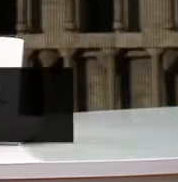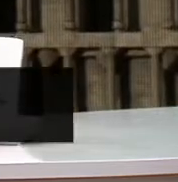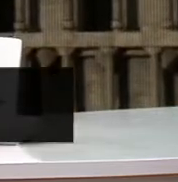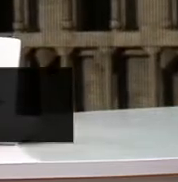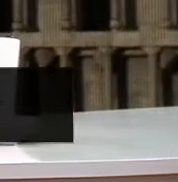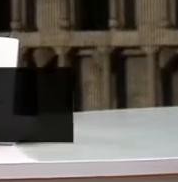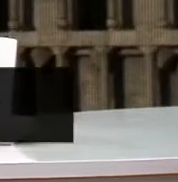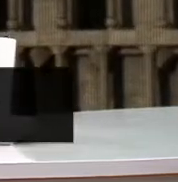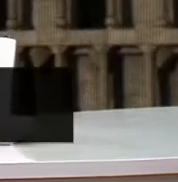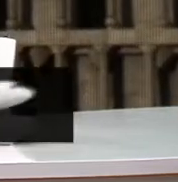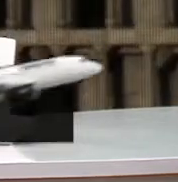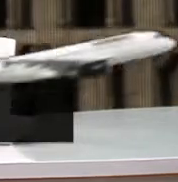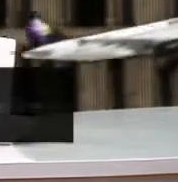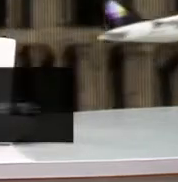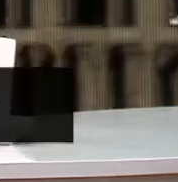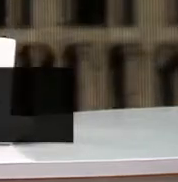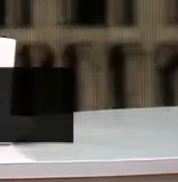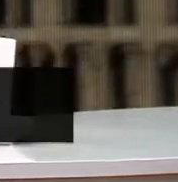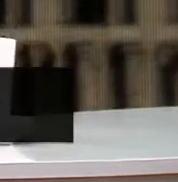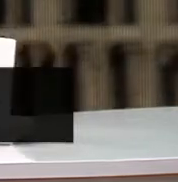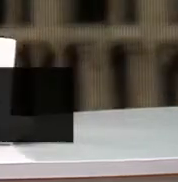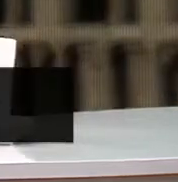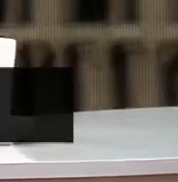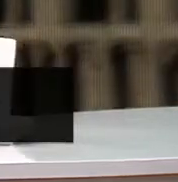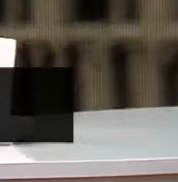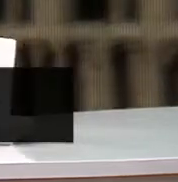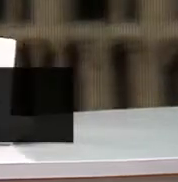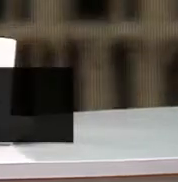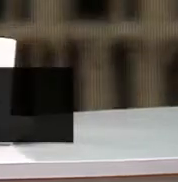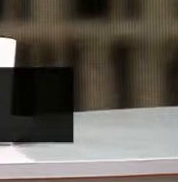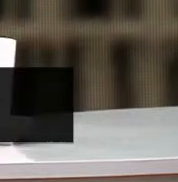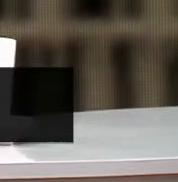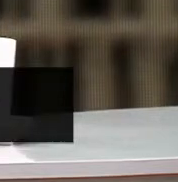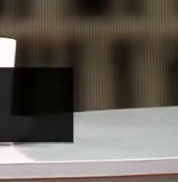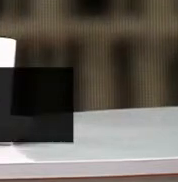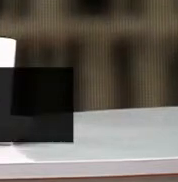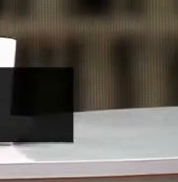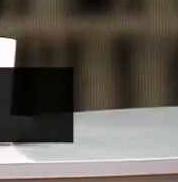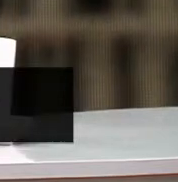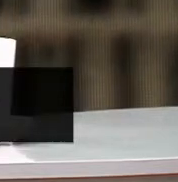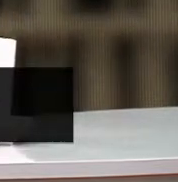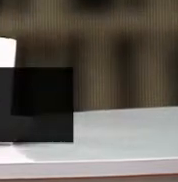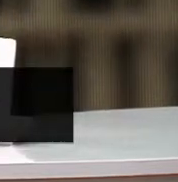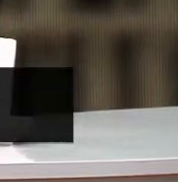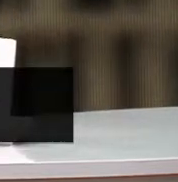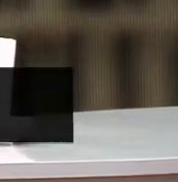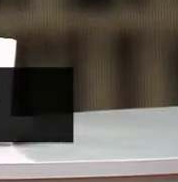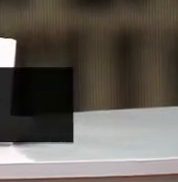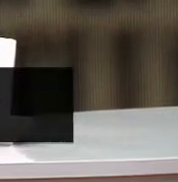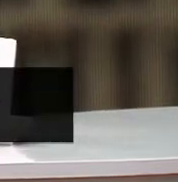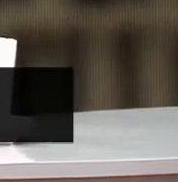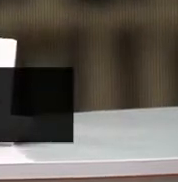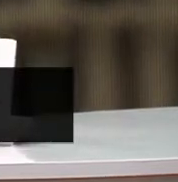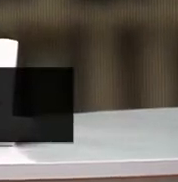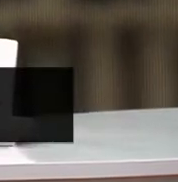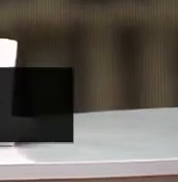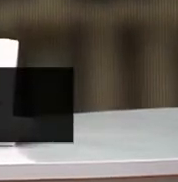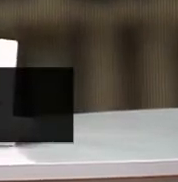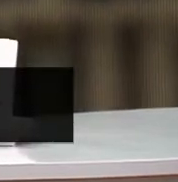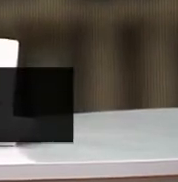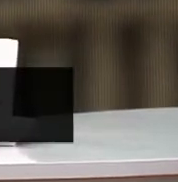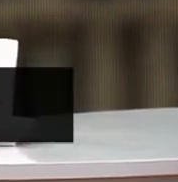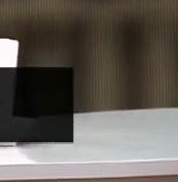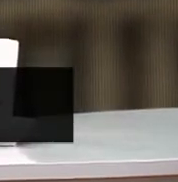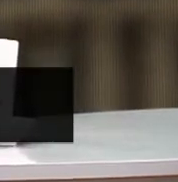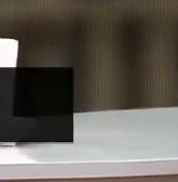los precios bajos, sí, a volar con la, toda la familia, a los amigos y a diferentes formas de pago. Lo arregló para